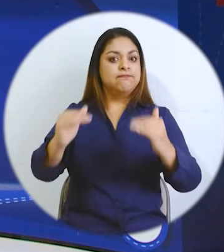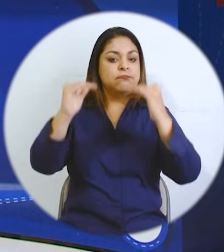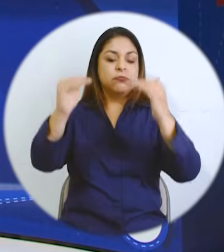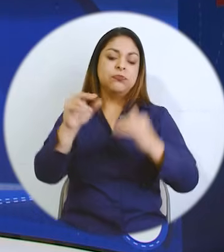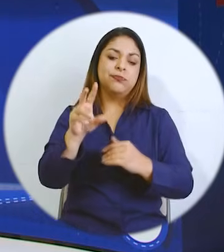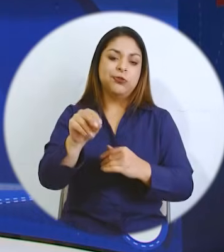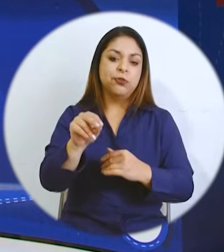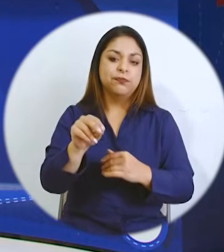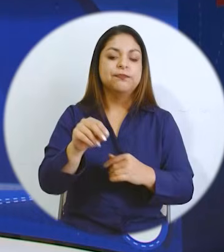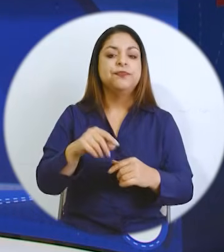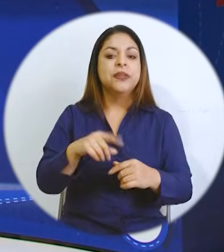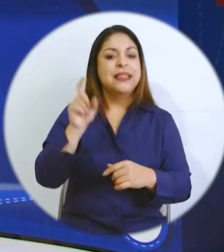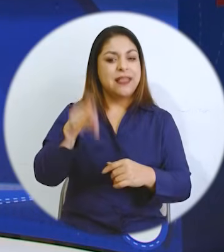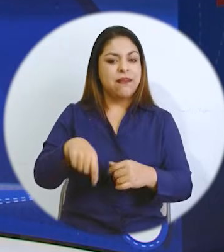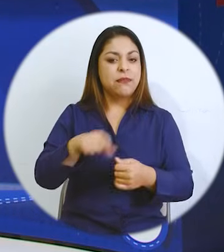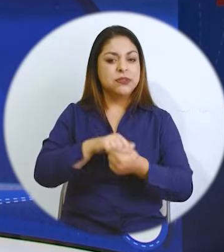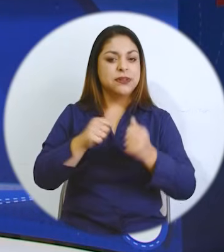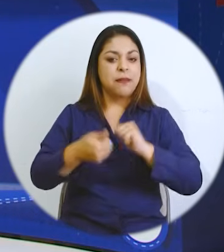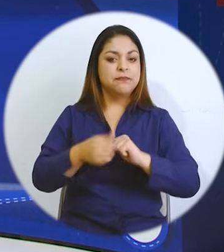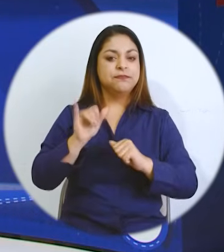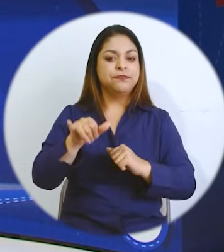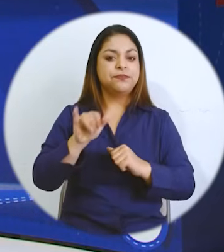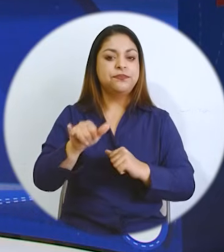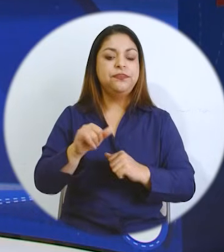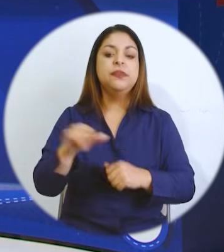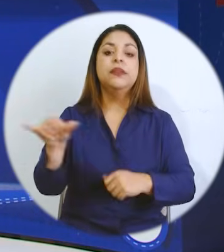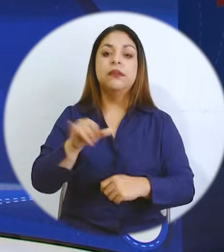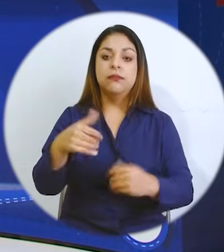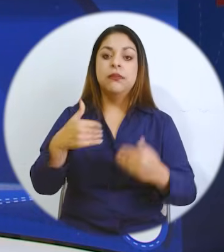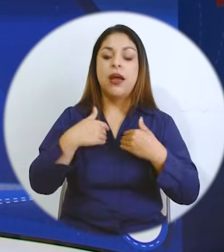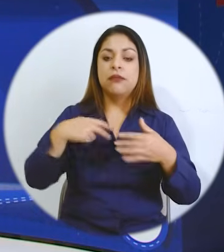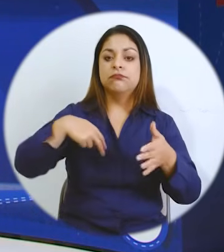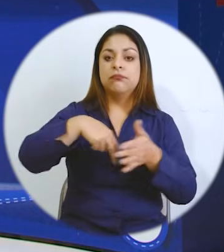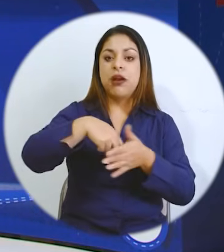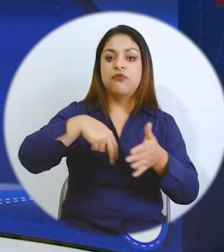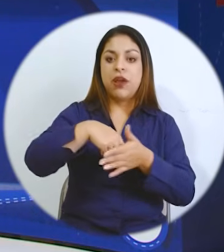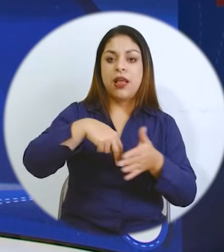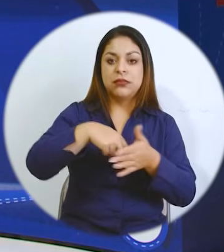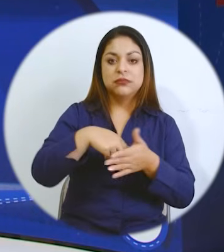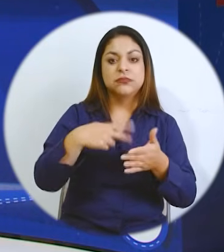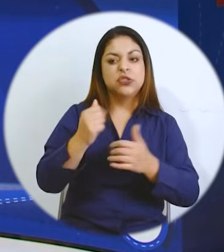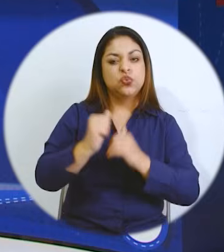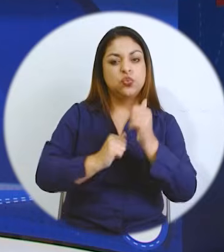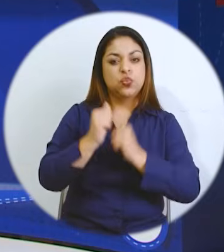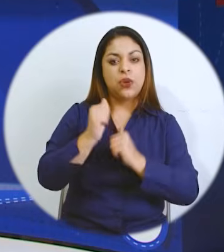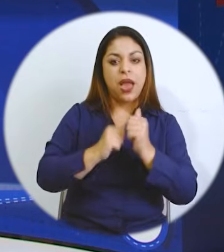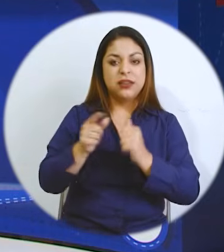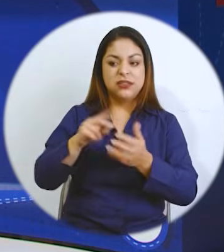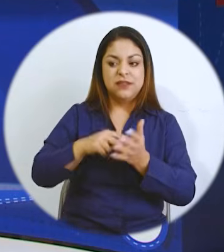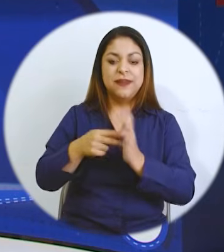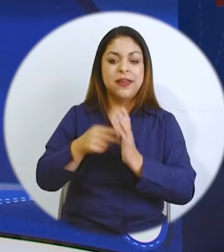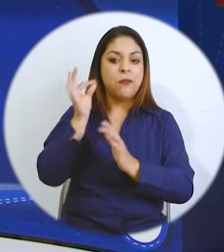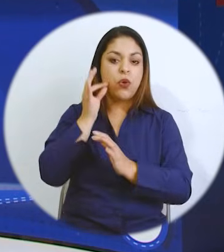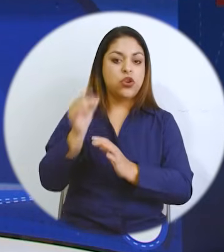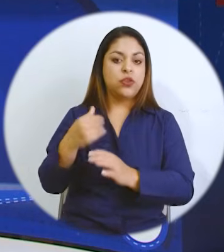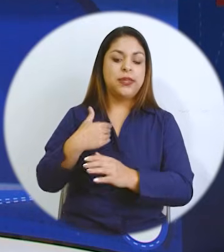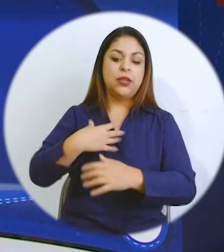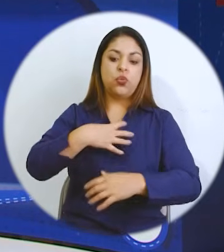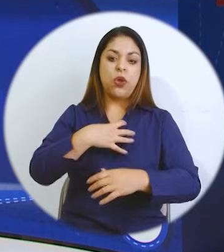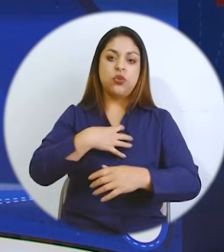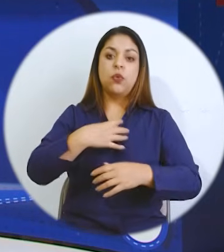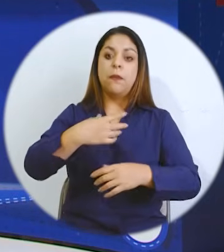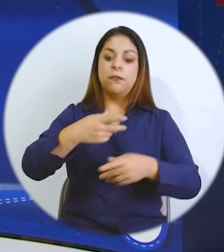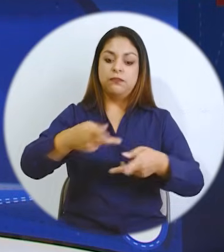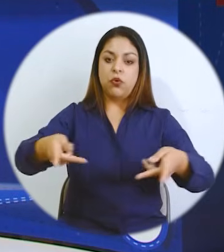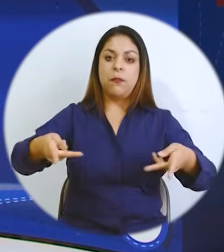lamentable y que tenemos que trabajar por cambiar. No solamente hay barreras legales estructurales de que se requiere que una mujer sea dueña de una propiedad, sino que también hay aspectos